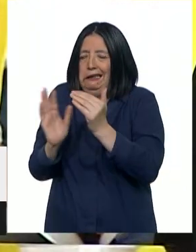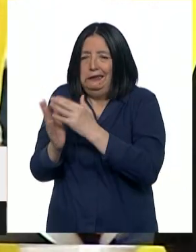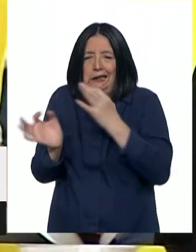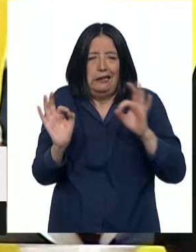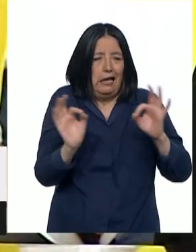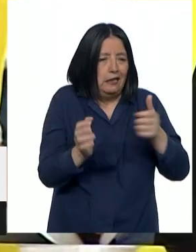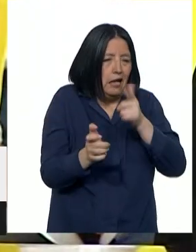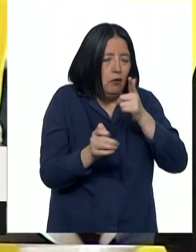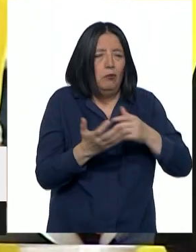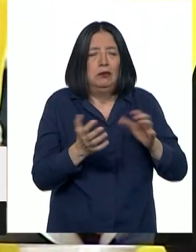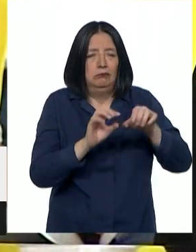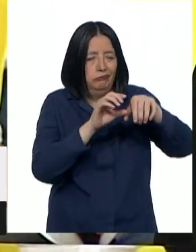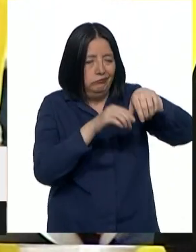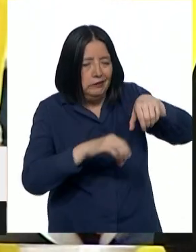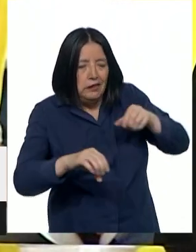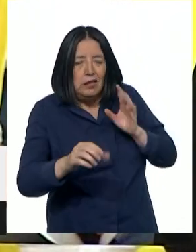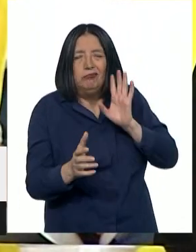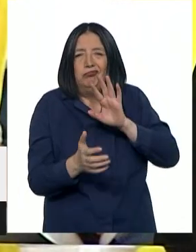agua y desagüe.